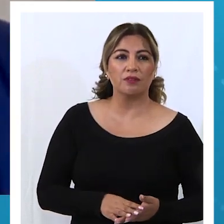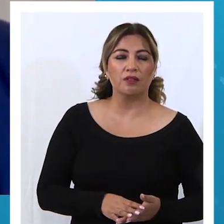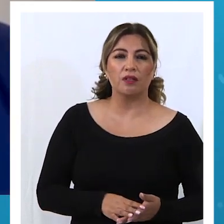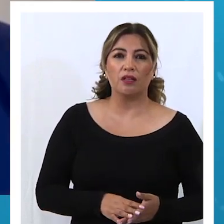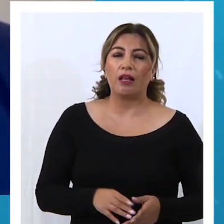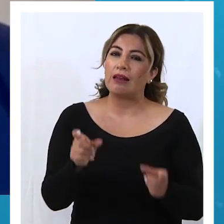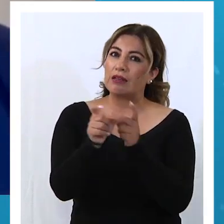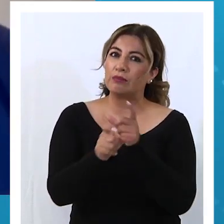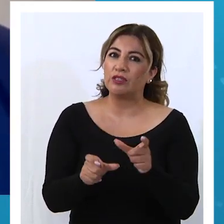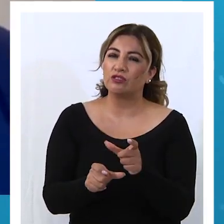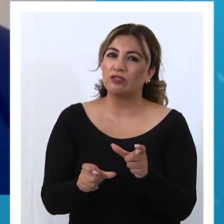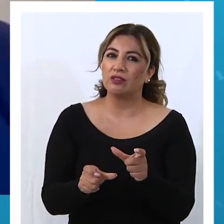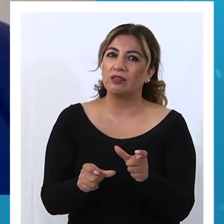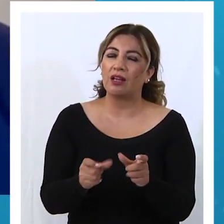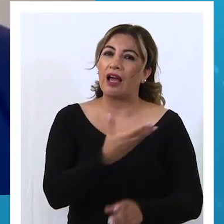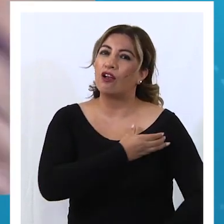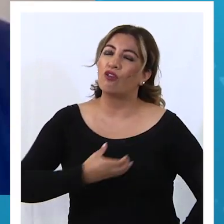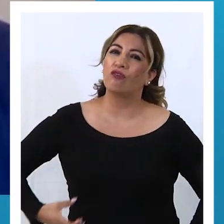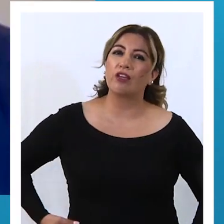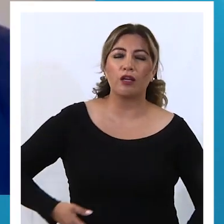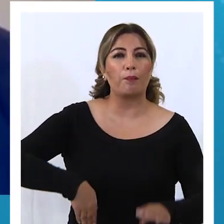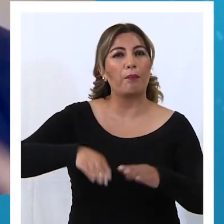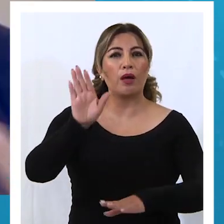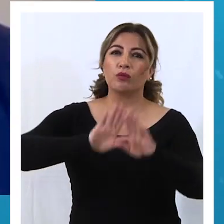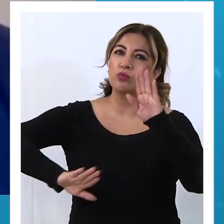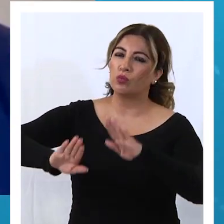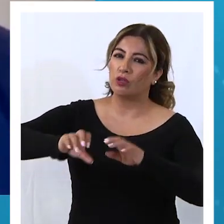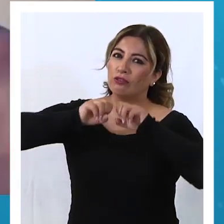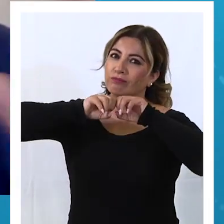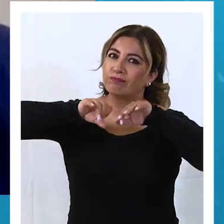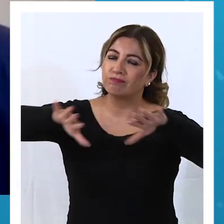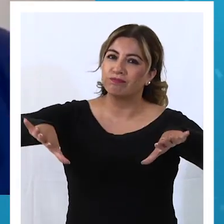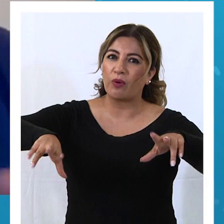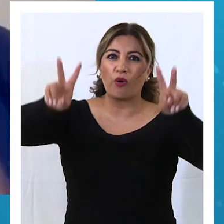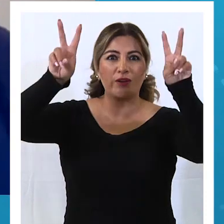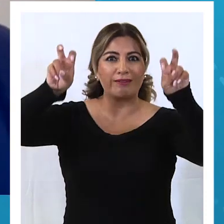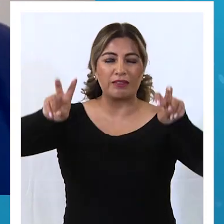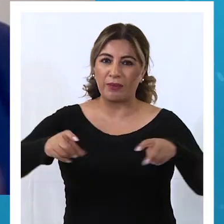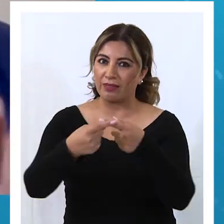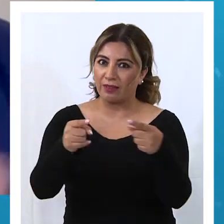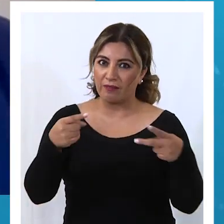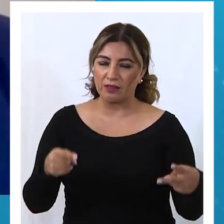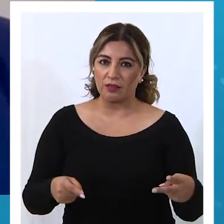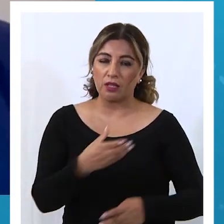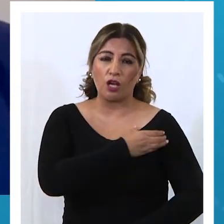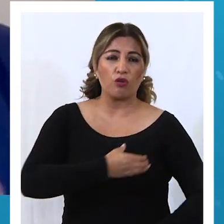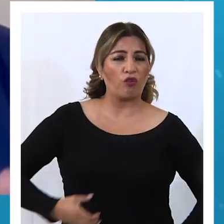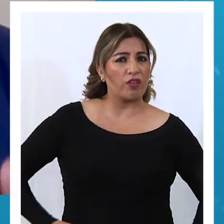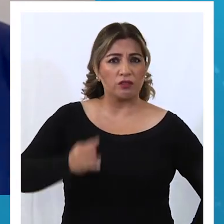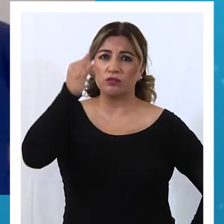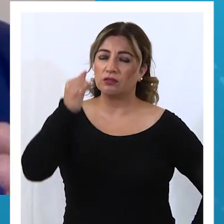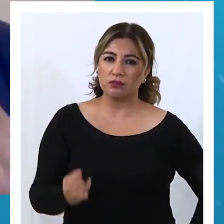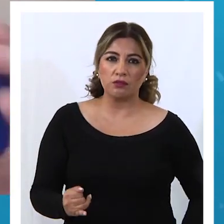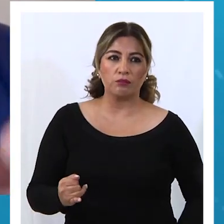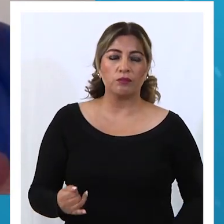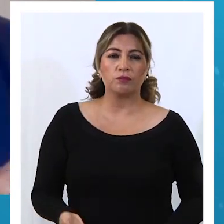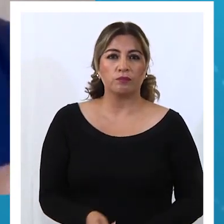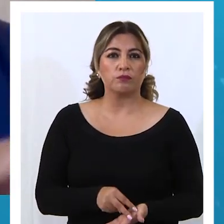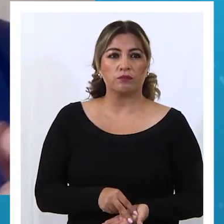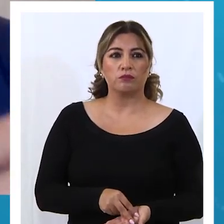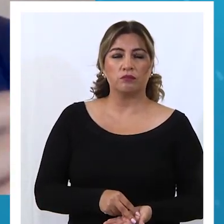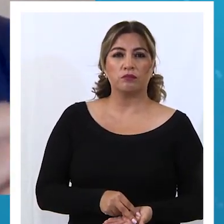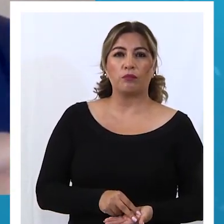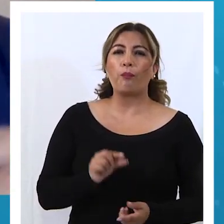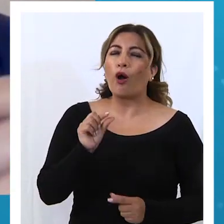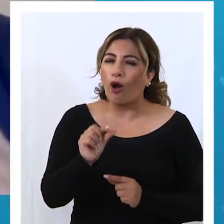muchos pedidos de parte del pueblo hacia el gobierno, mayor protección, mayor cobertura en muchos aspectos, y el gobierno siempre estuvo en una posición